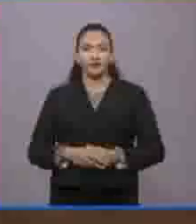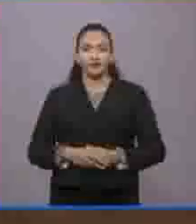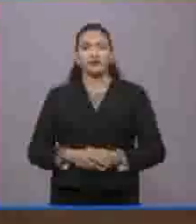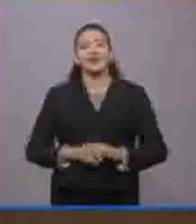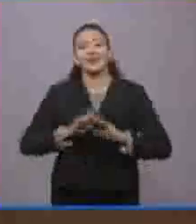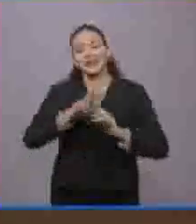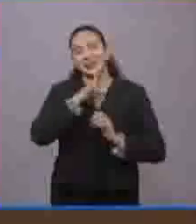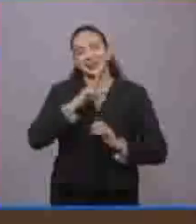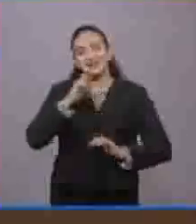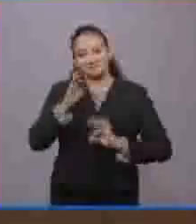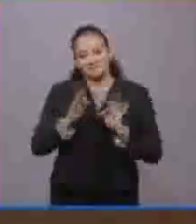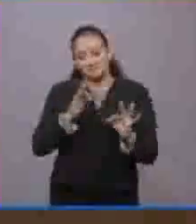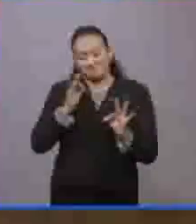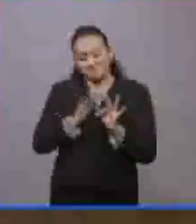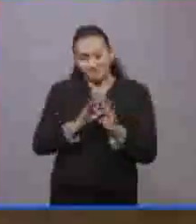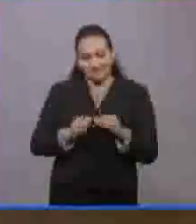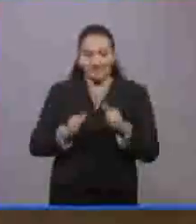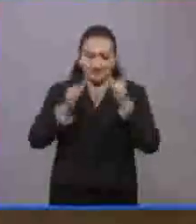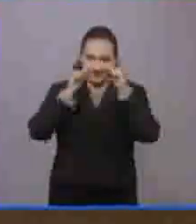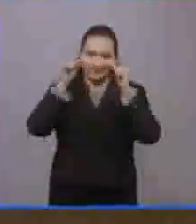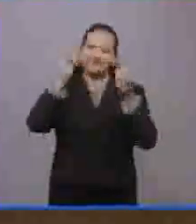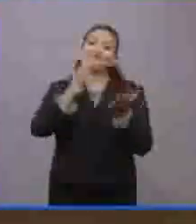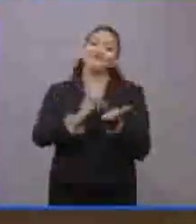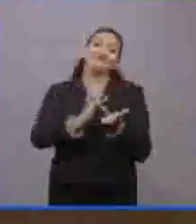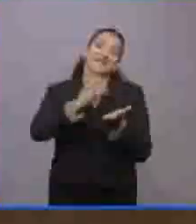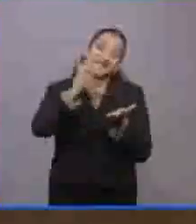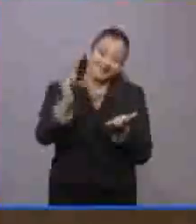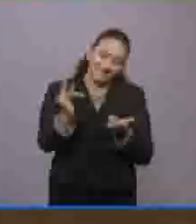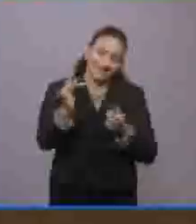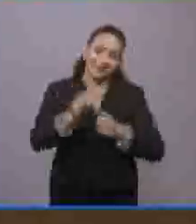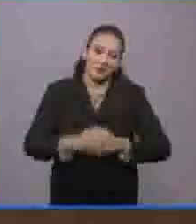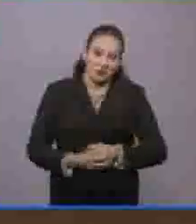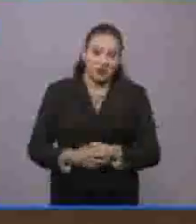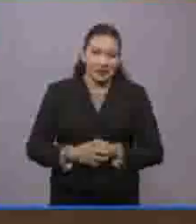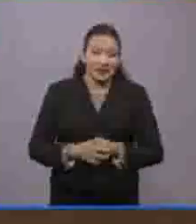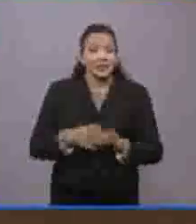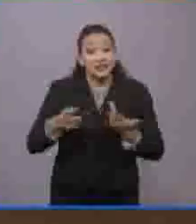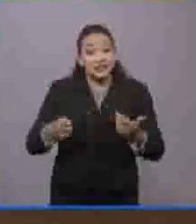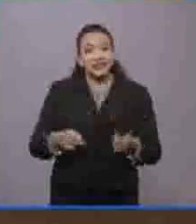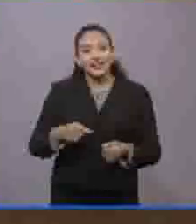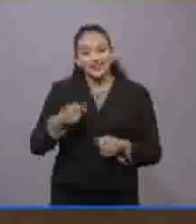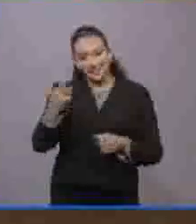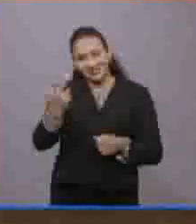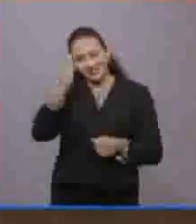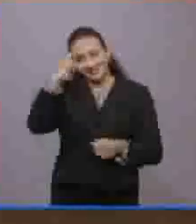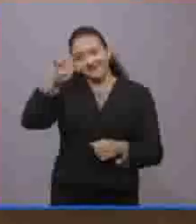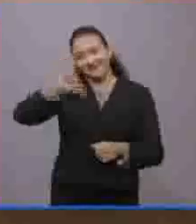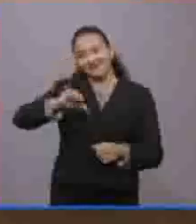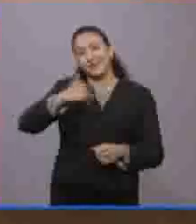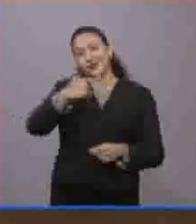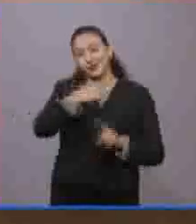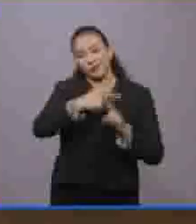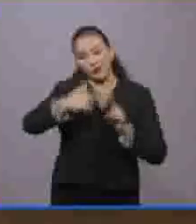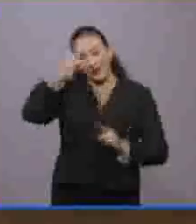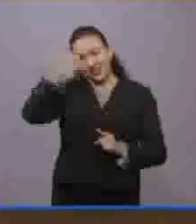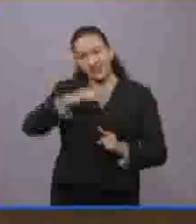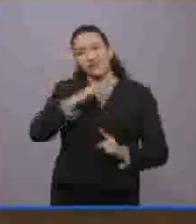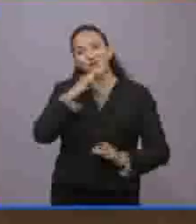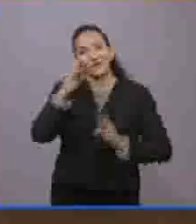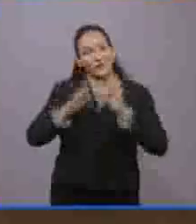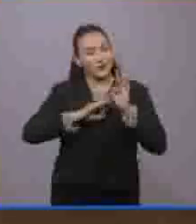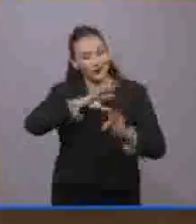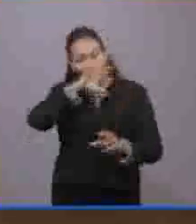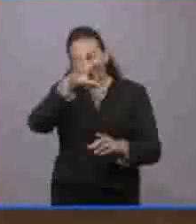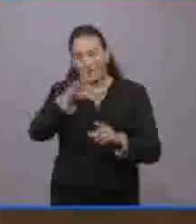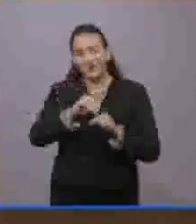Es así como llegamos al final de este espacio de noticias, como siempre agradeciendo su compañía e invitándole a mantenerse aquí en la señal del canal